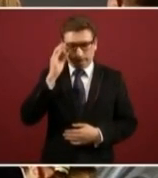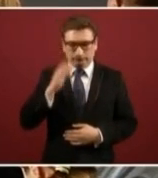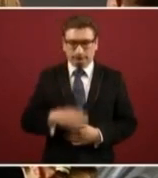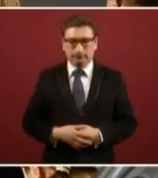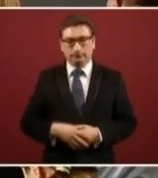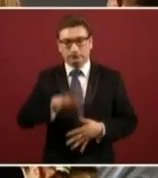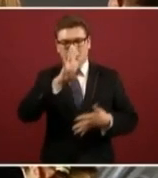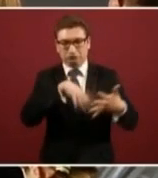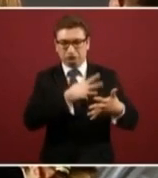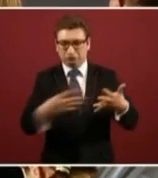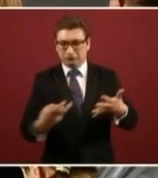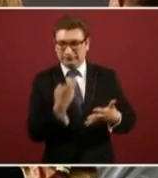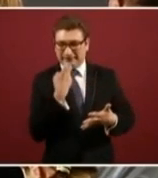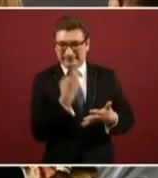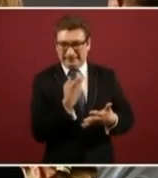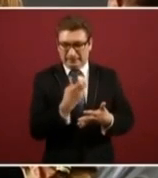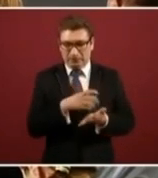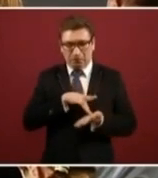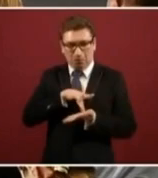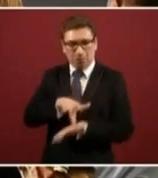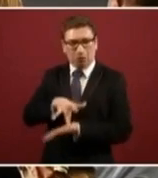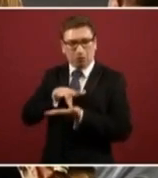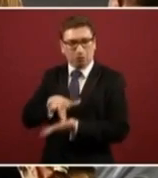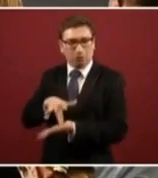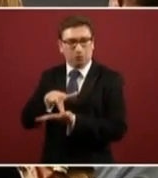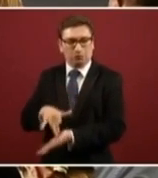todos estos apoyos